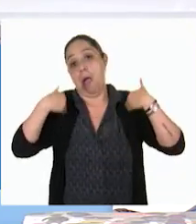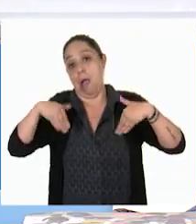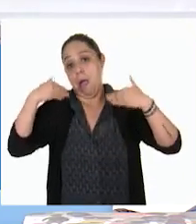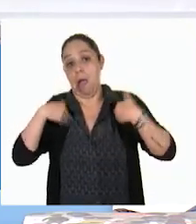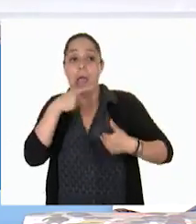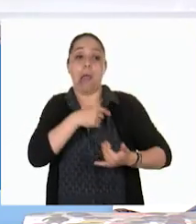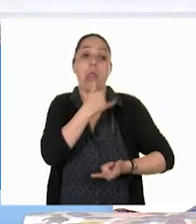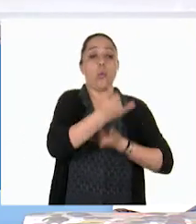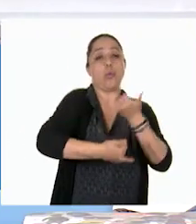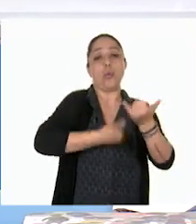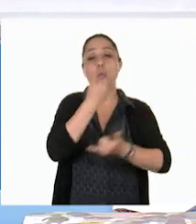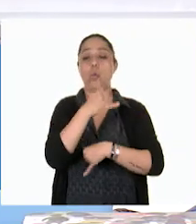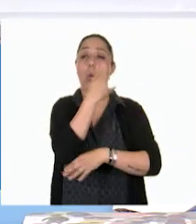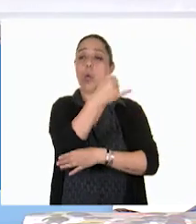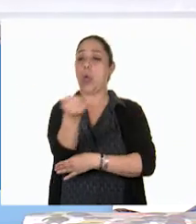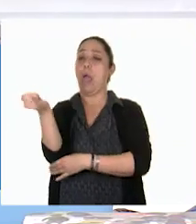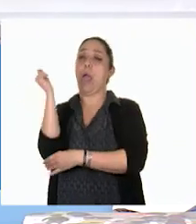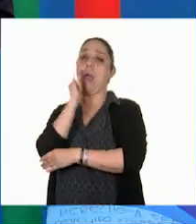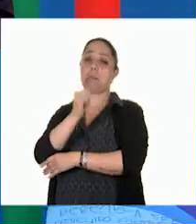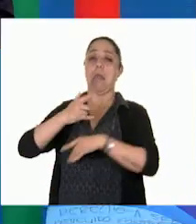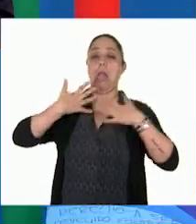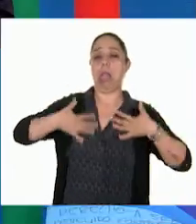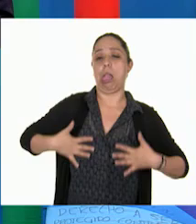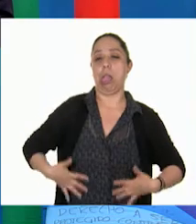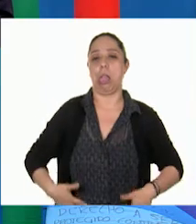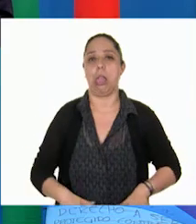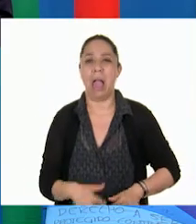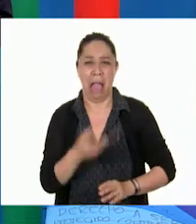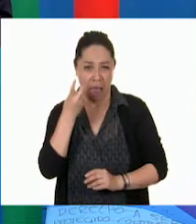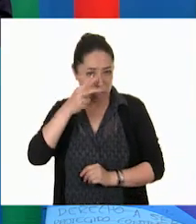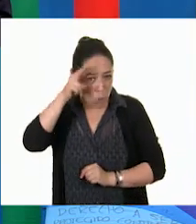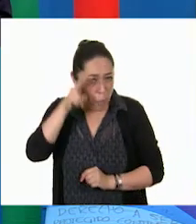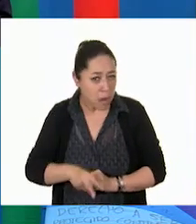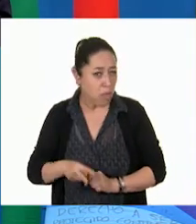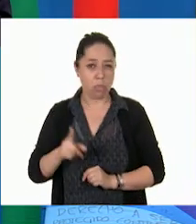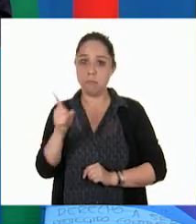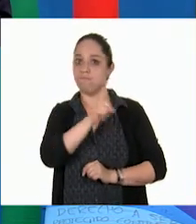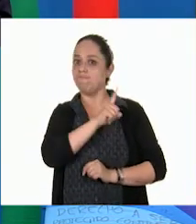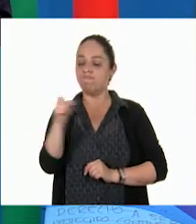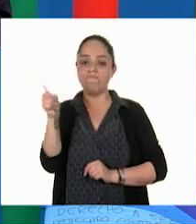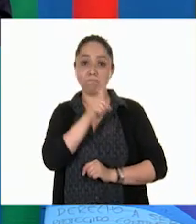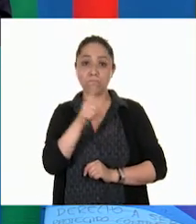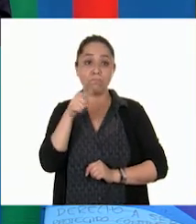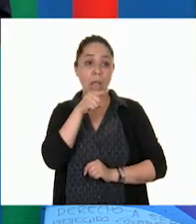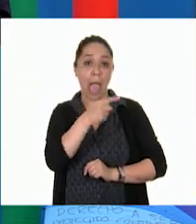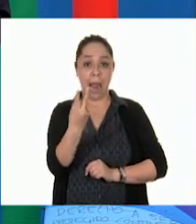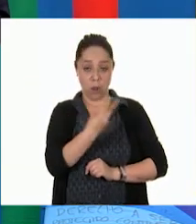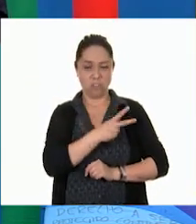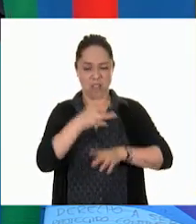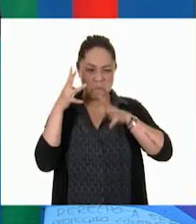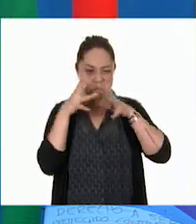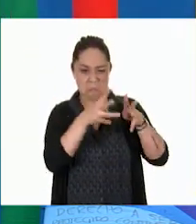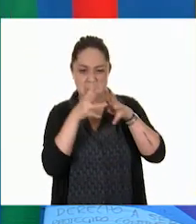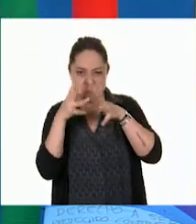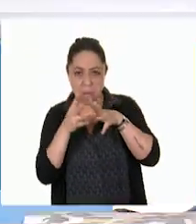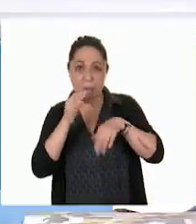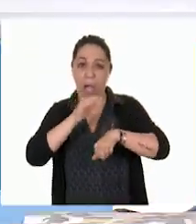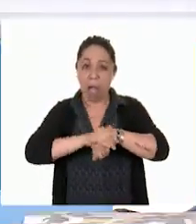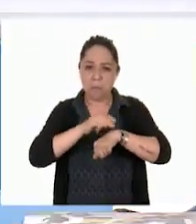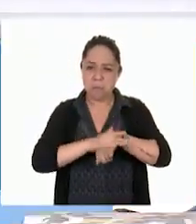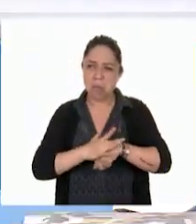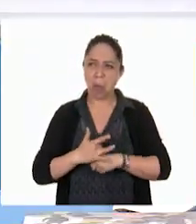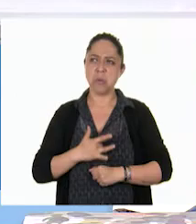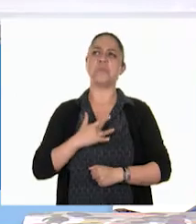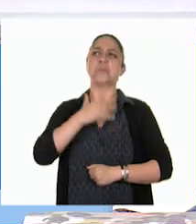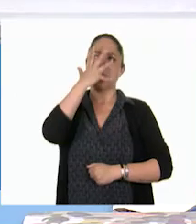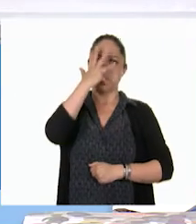jugado en el jardín y se ensució. Cuando eso no era cierto. Nos regañaron a los dos y mi amigo se sintió muy triste. Pero